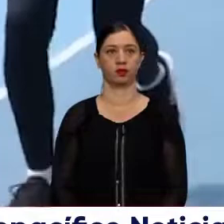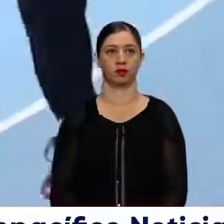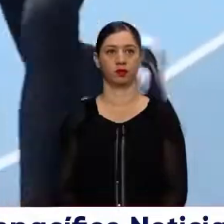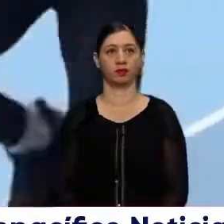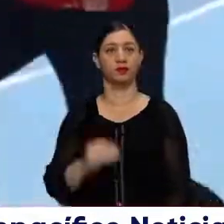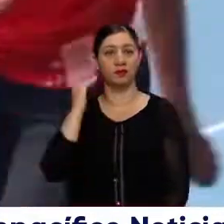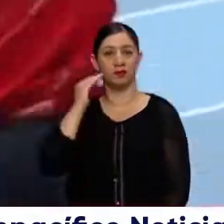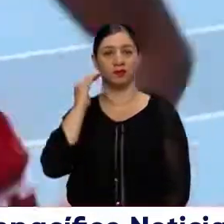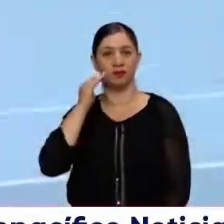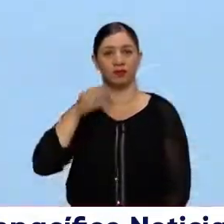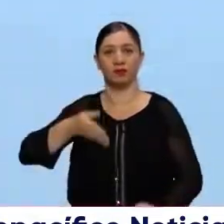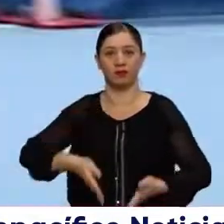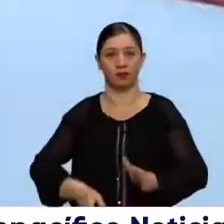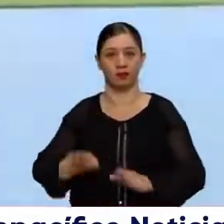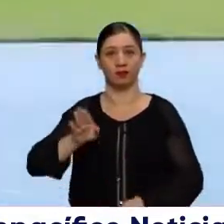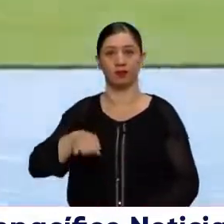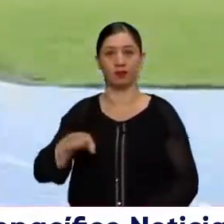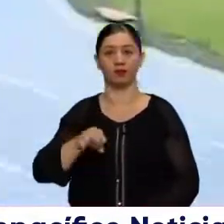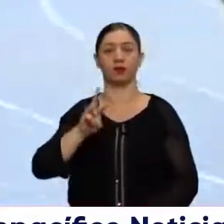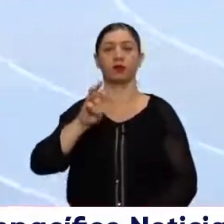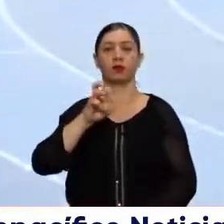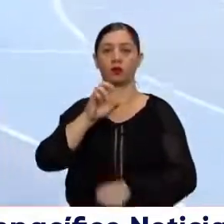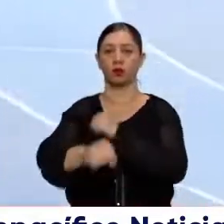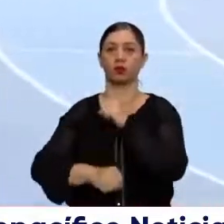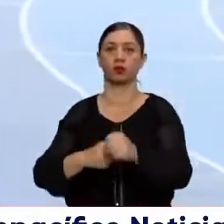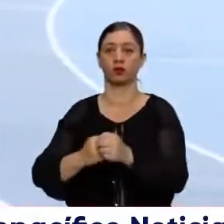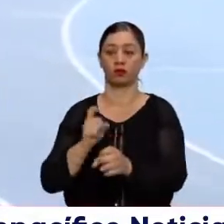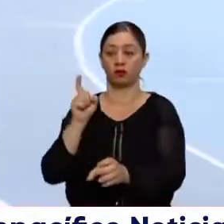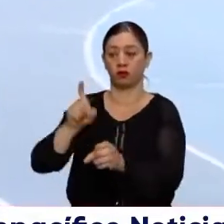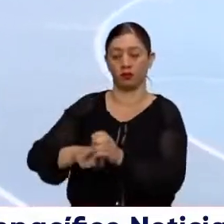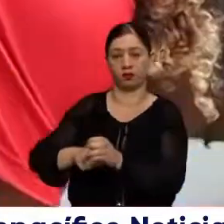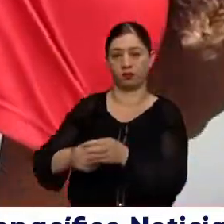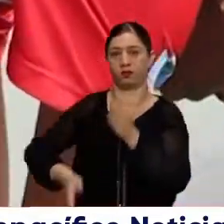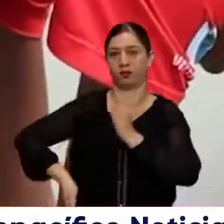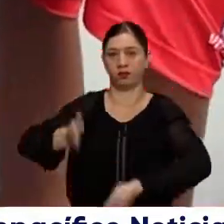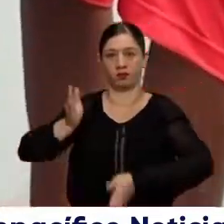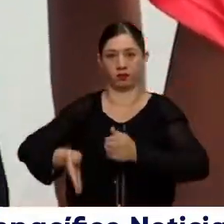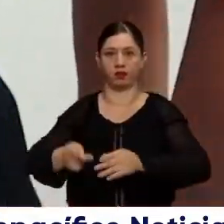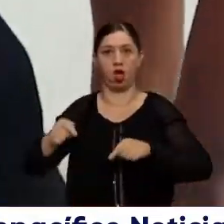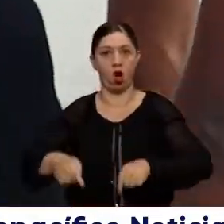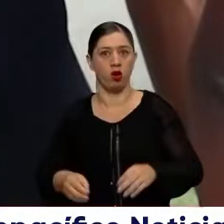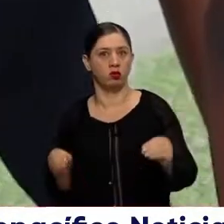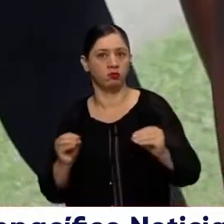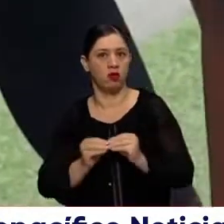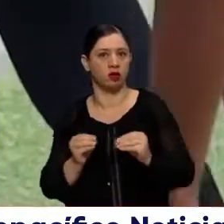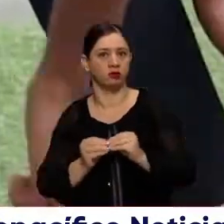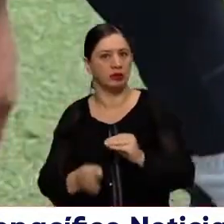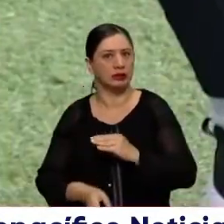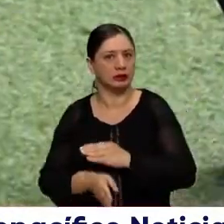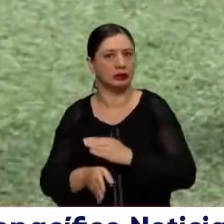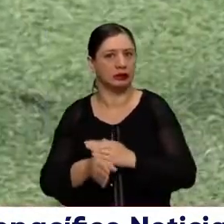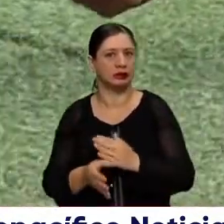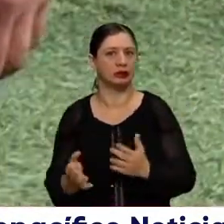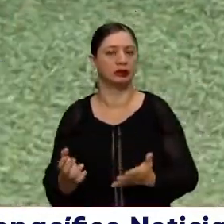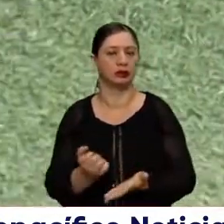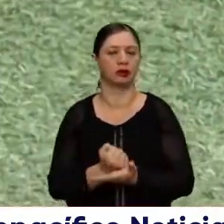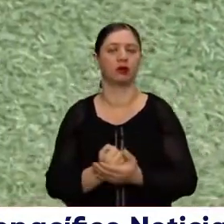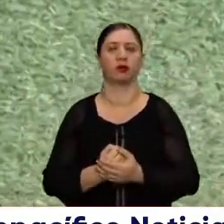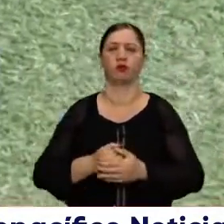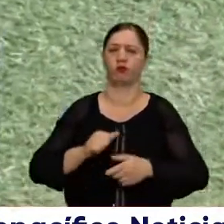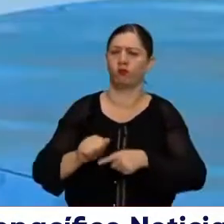Esta buenaverense inició a los 8 años en el mundo del atletismo. Hoy se alista a recoger los frutos de la disciplina y la constancia.